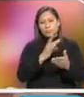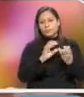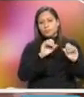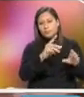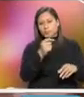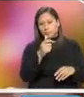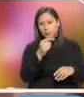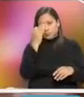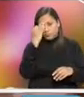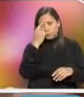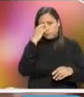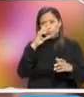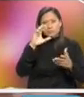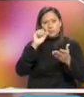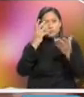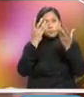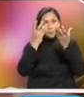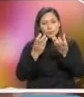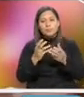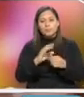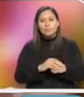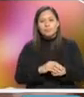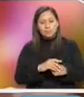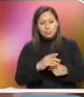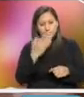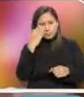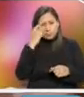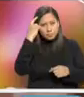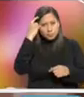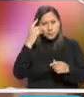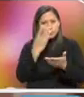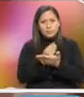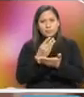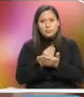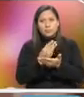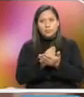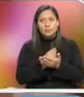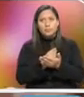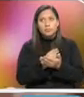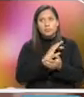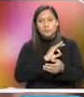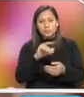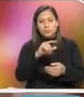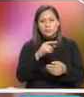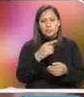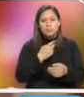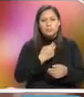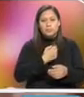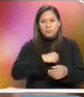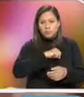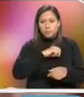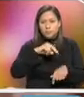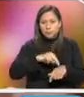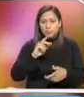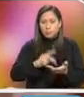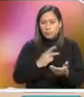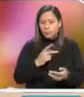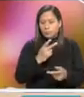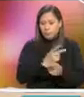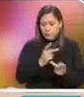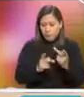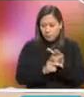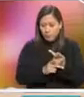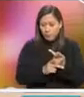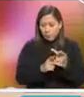poquito más de tiempo para que se absorba y identifique las zonas dañadas y pueda reponer la nutrición. Realmente pues son productos